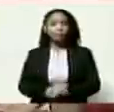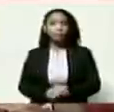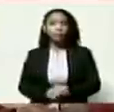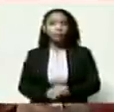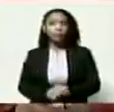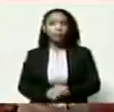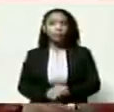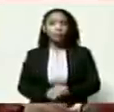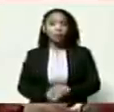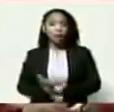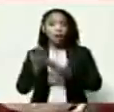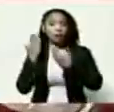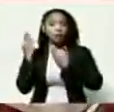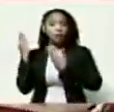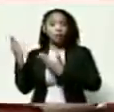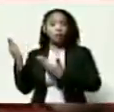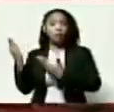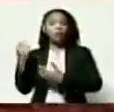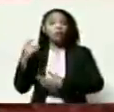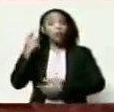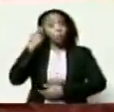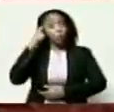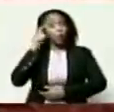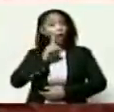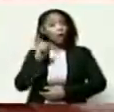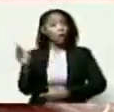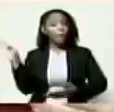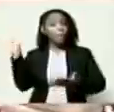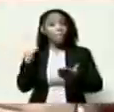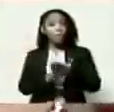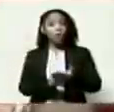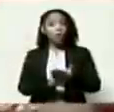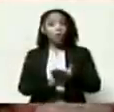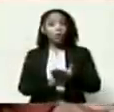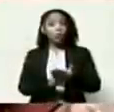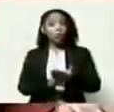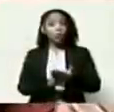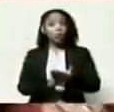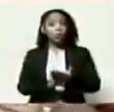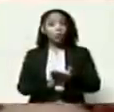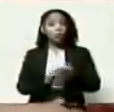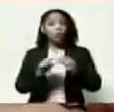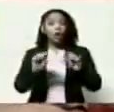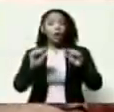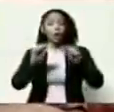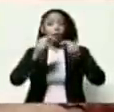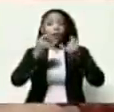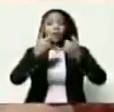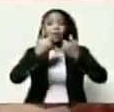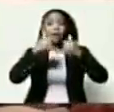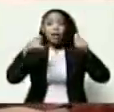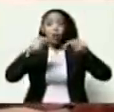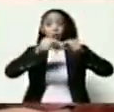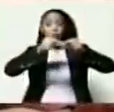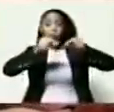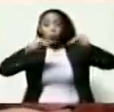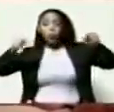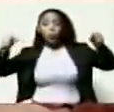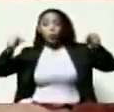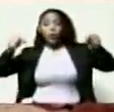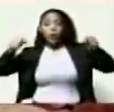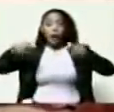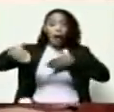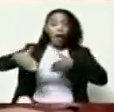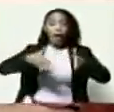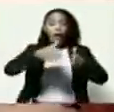Y así, recuerden que ellos colocaban guayas en las carreteras,